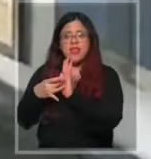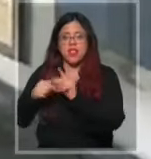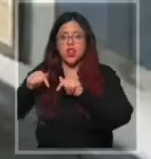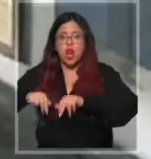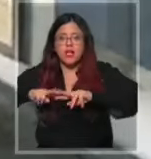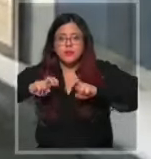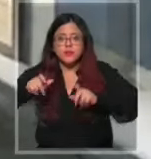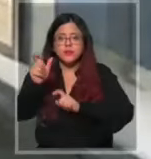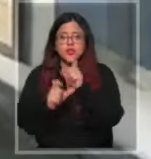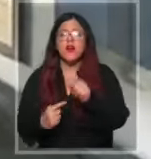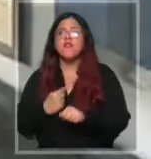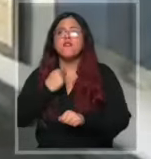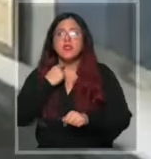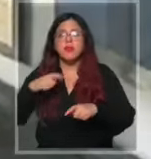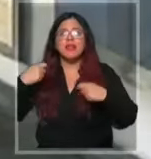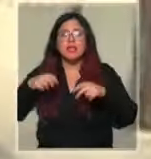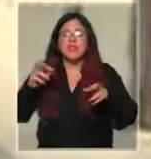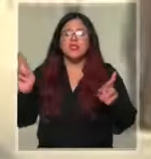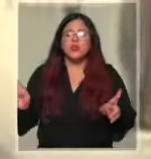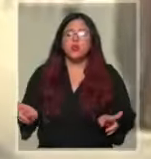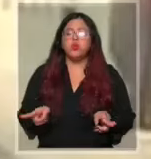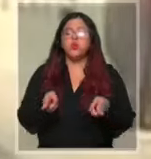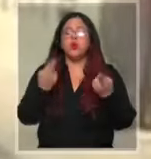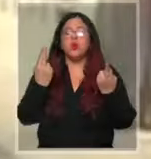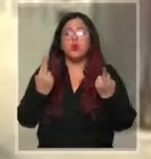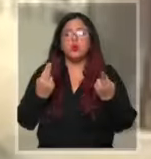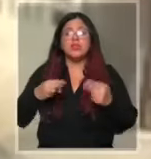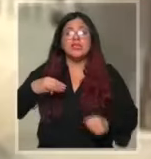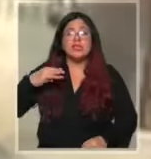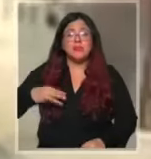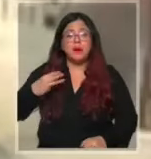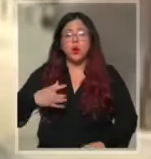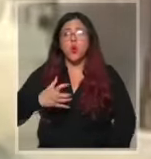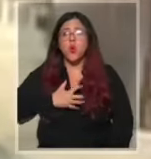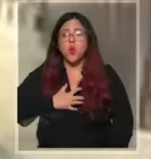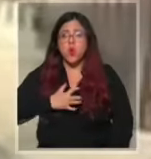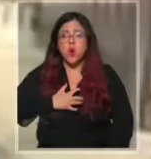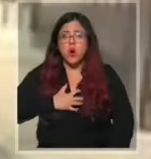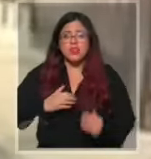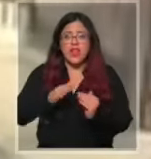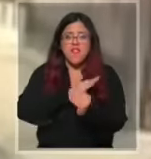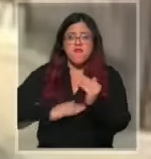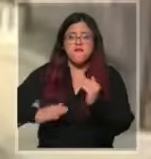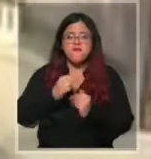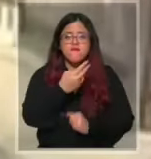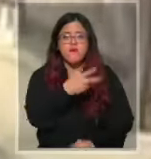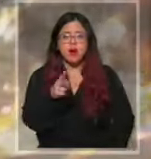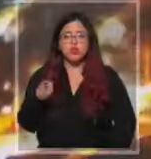mientras las víctimas intentan recuperarse de un martes de terror en sus barrios.